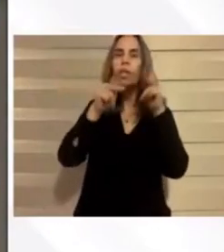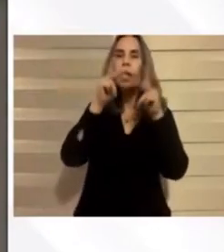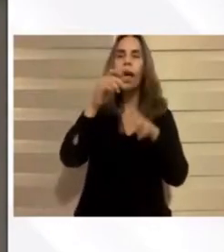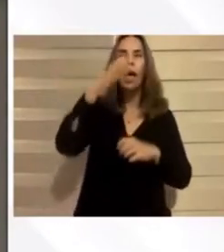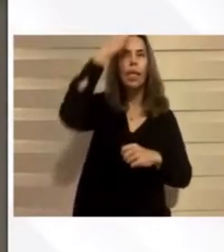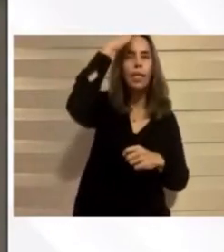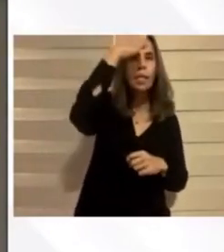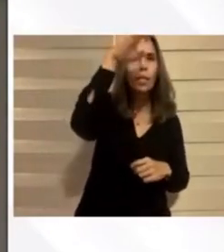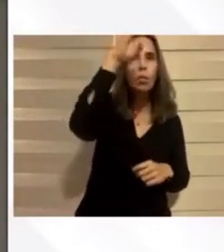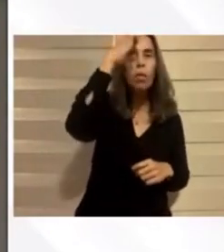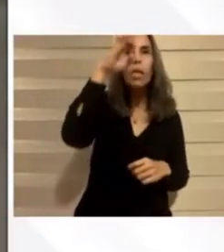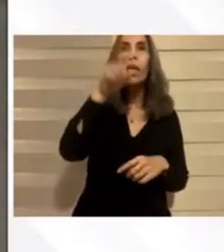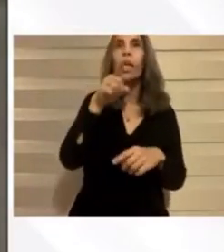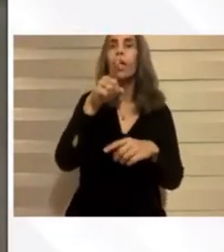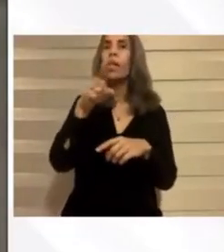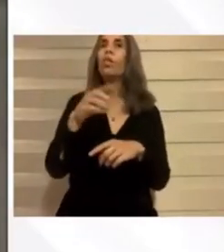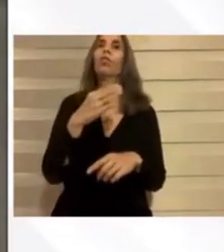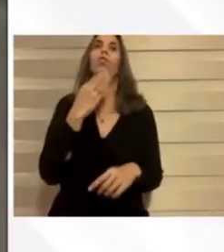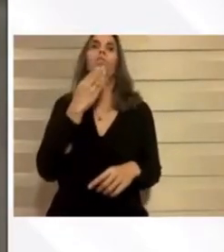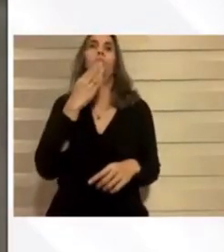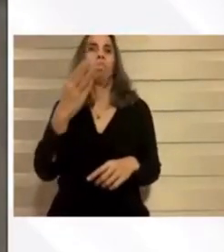ámbitos del conocimiento.